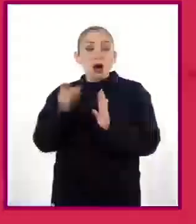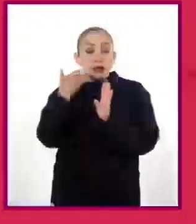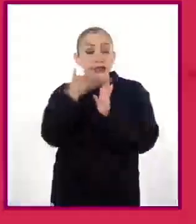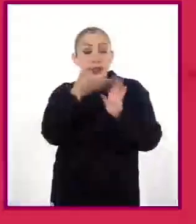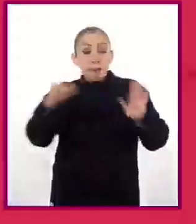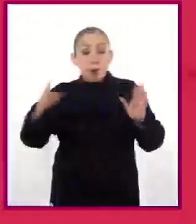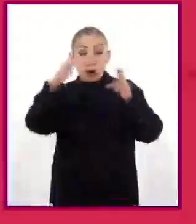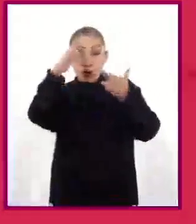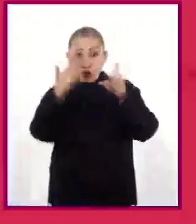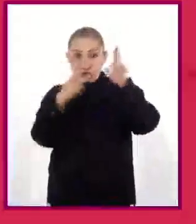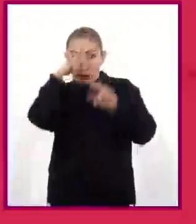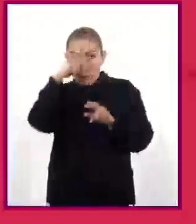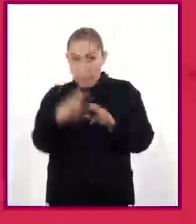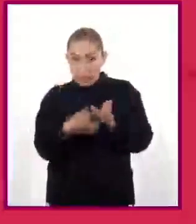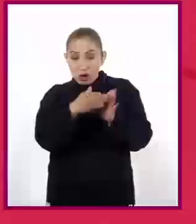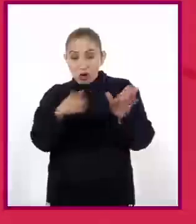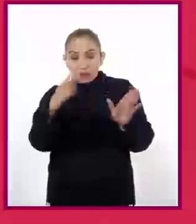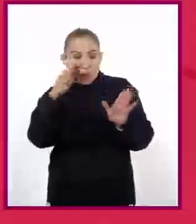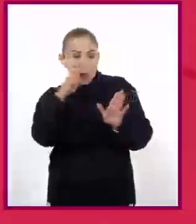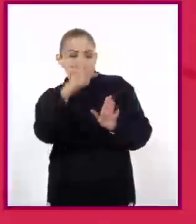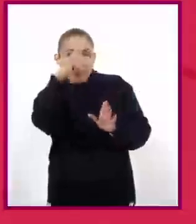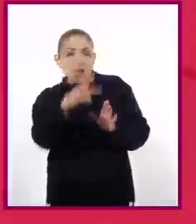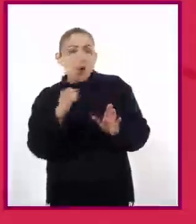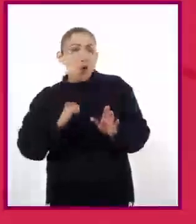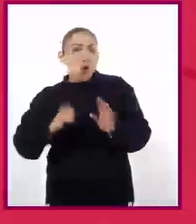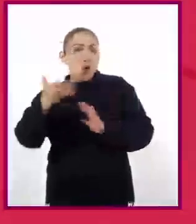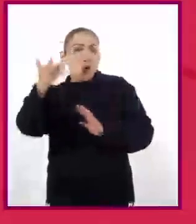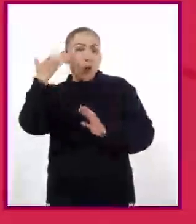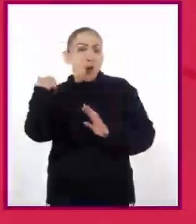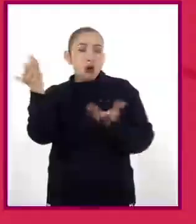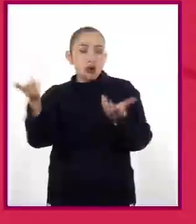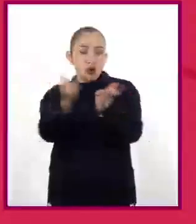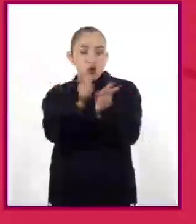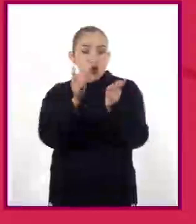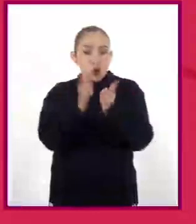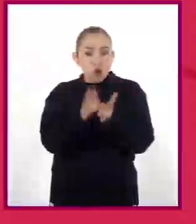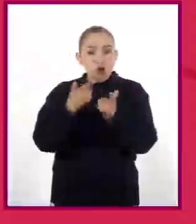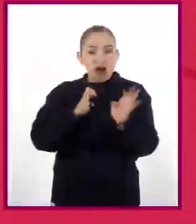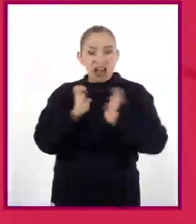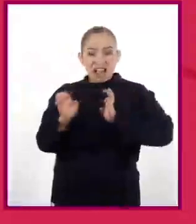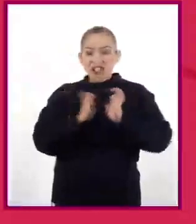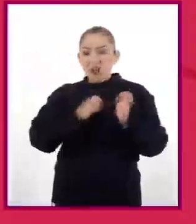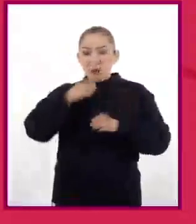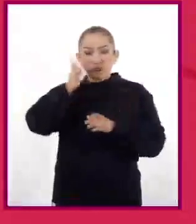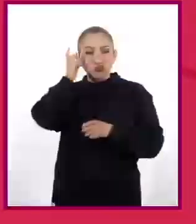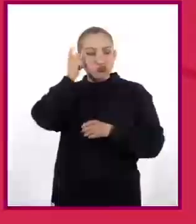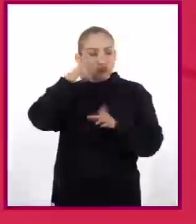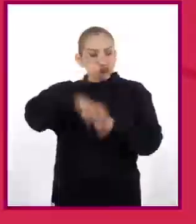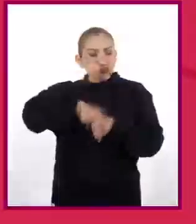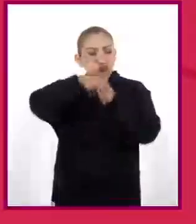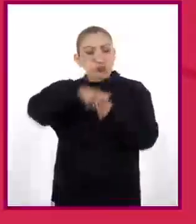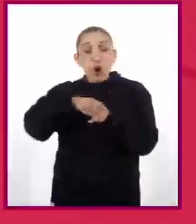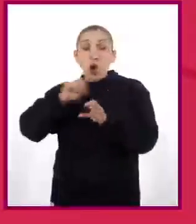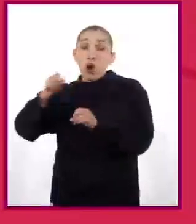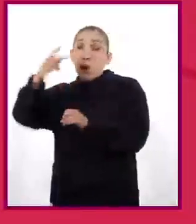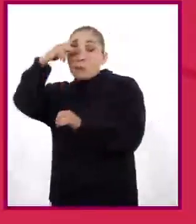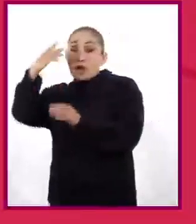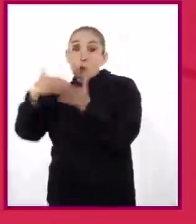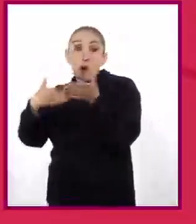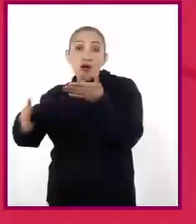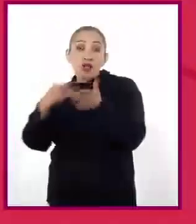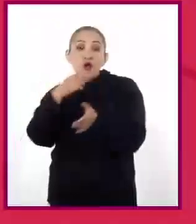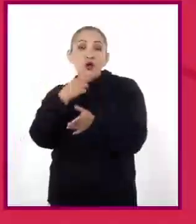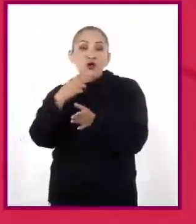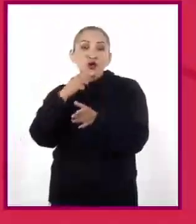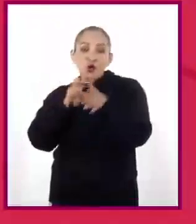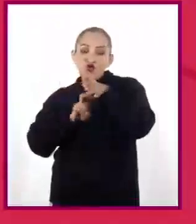de la Revolución Mexicana refleja el México rural con las tropas del ejército que viajaban a caballo y el México moderno con